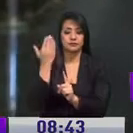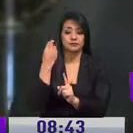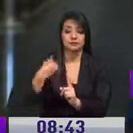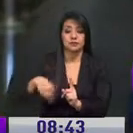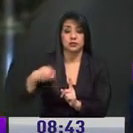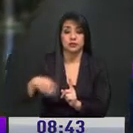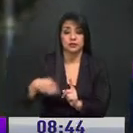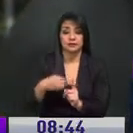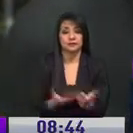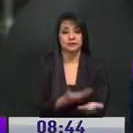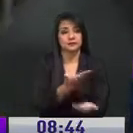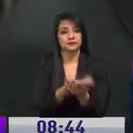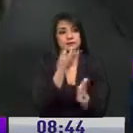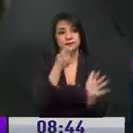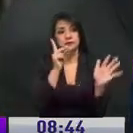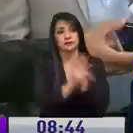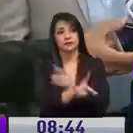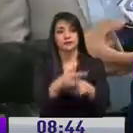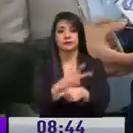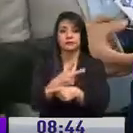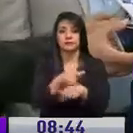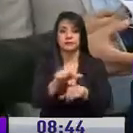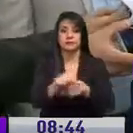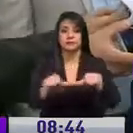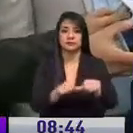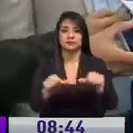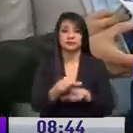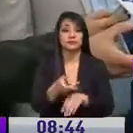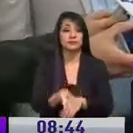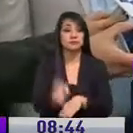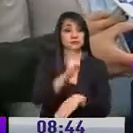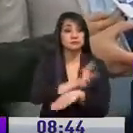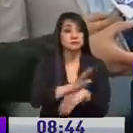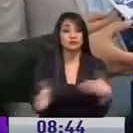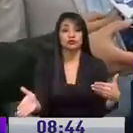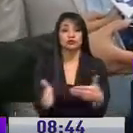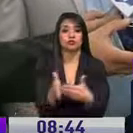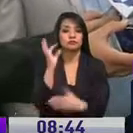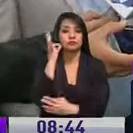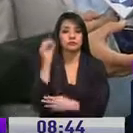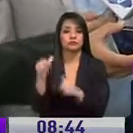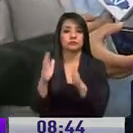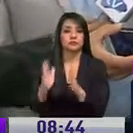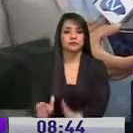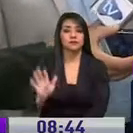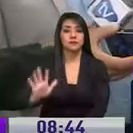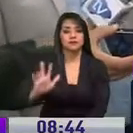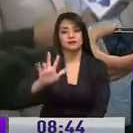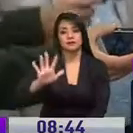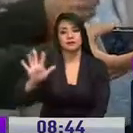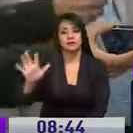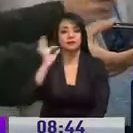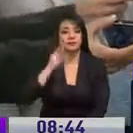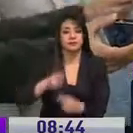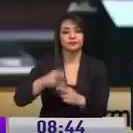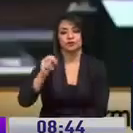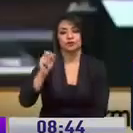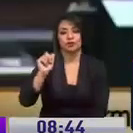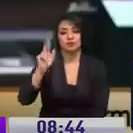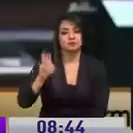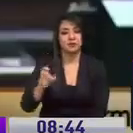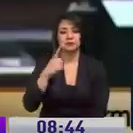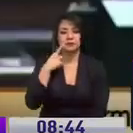miércoles presentó su denuncia ante el Consejo de Administración Legislativa en contra de la asambleísta de Alianza País, Norma Vallejo, para